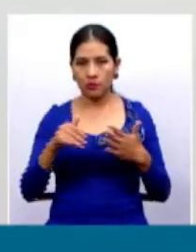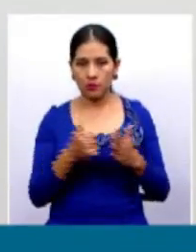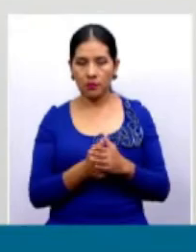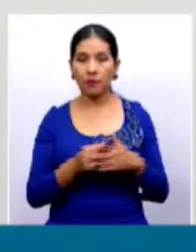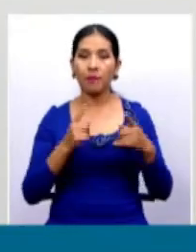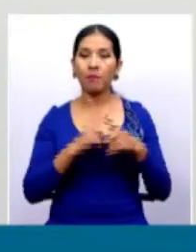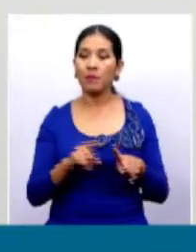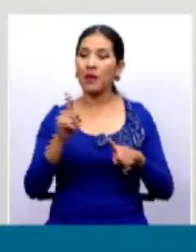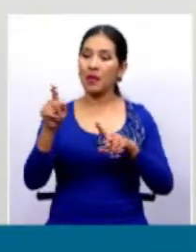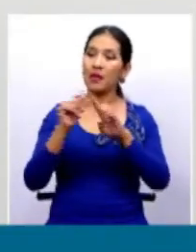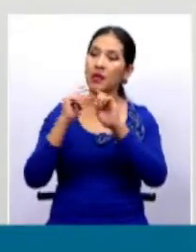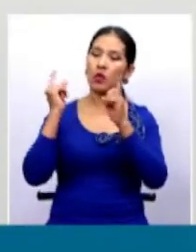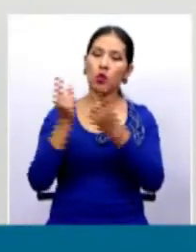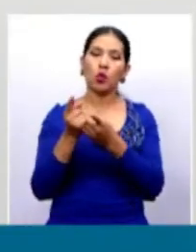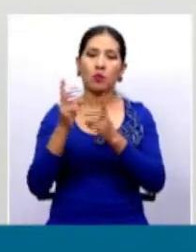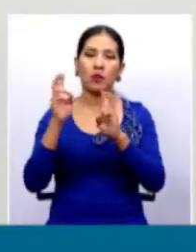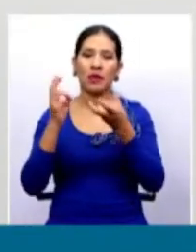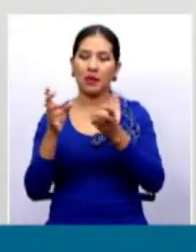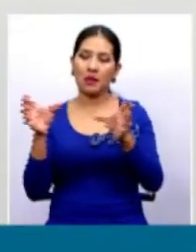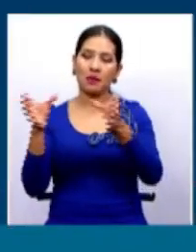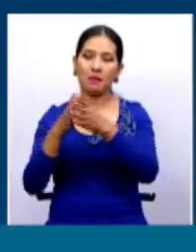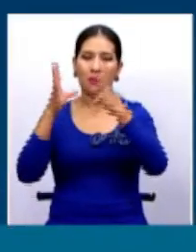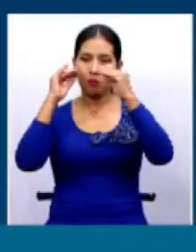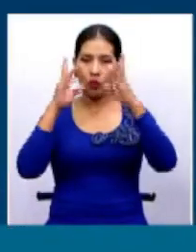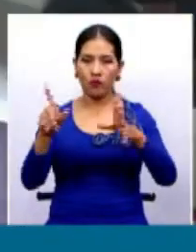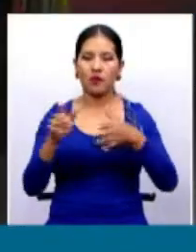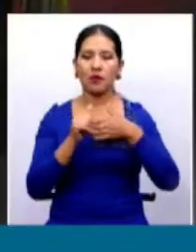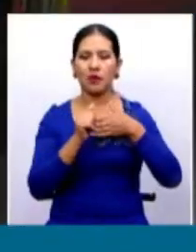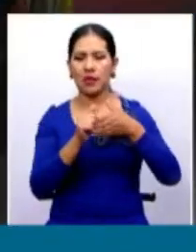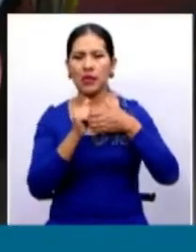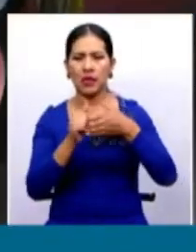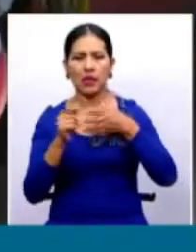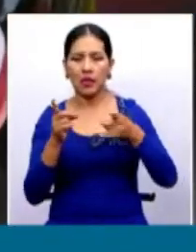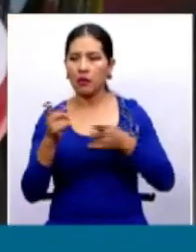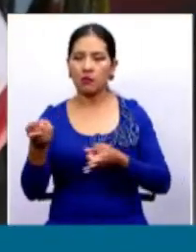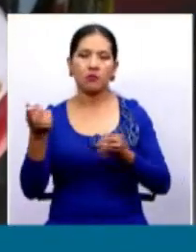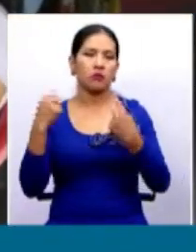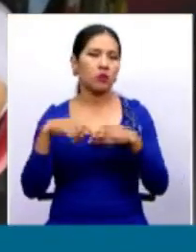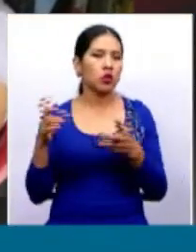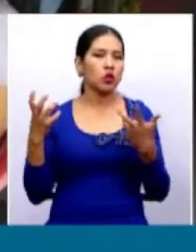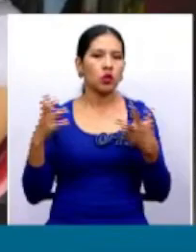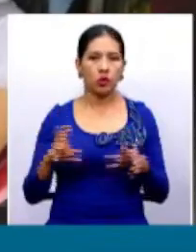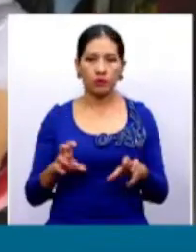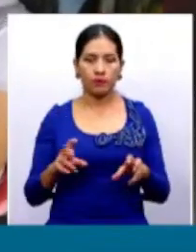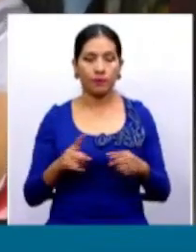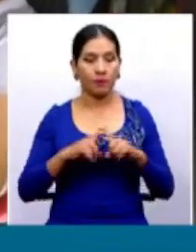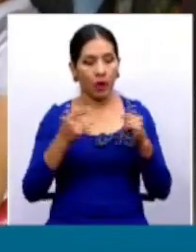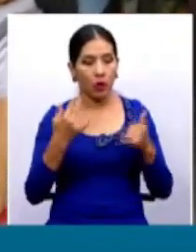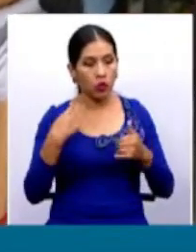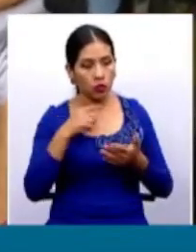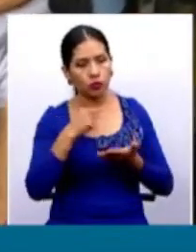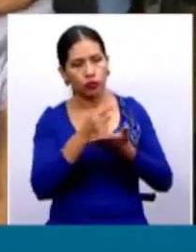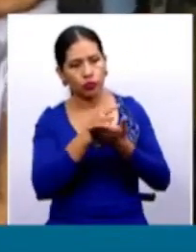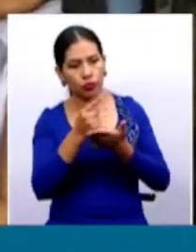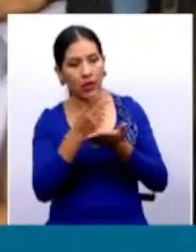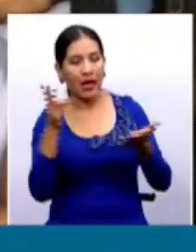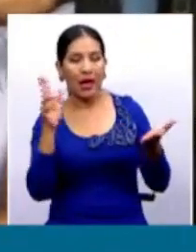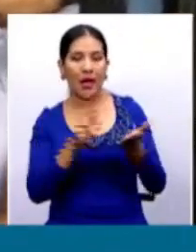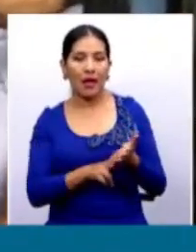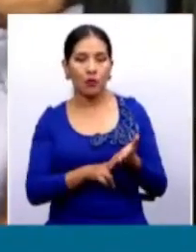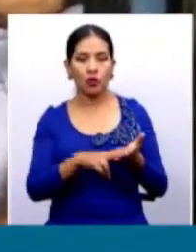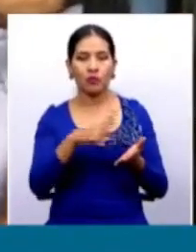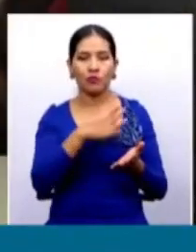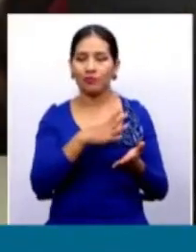parte sindical no se hizo presente Ahora cuando termina cuando se aprueba ahora rechazan